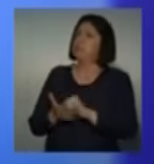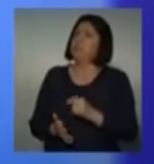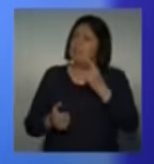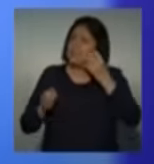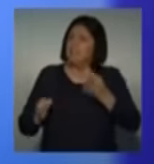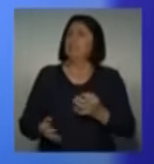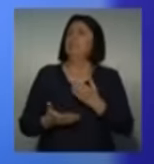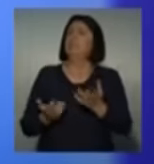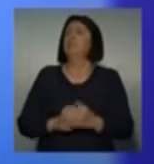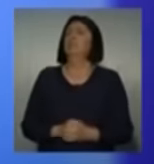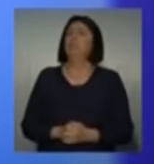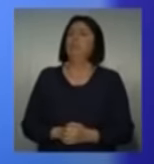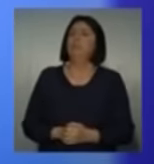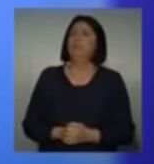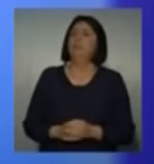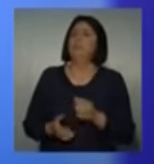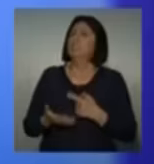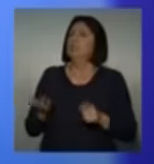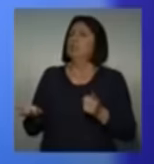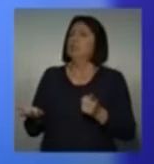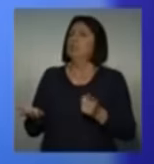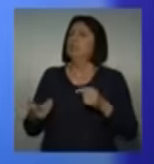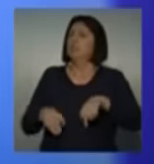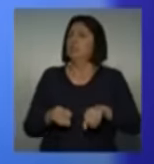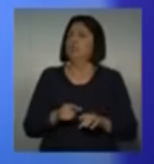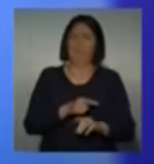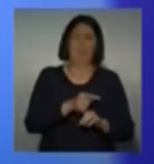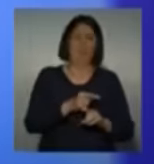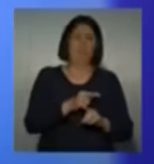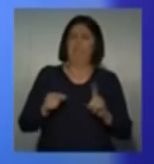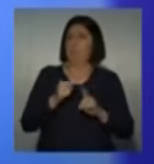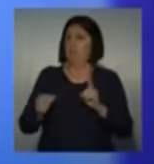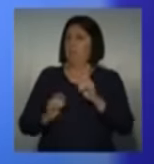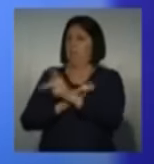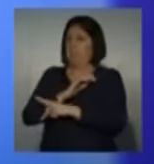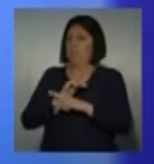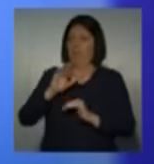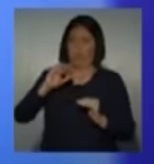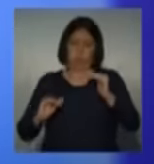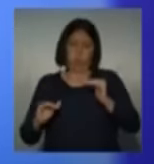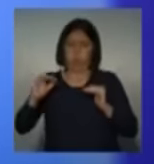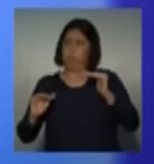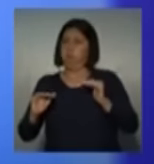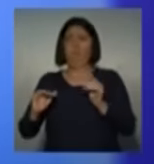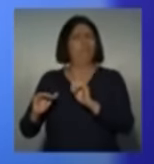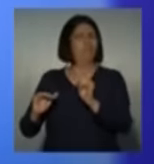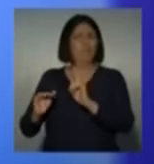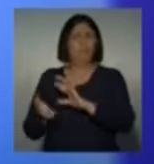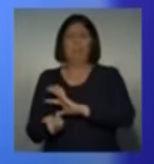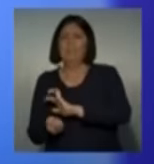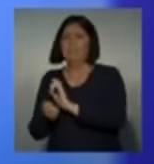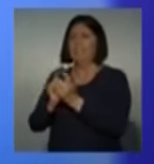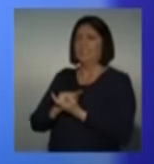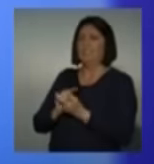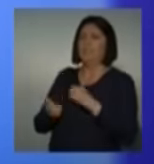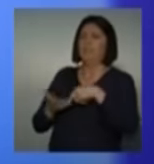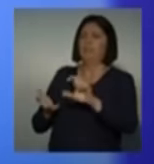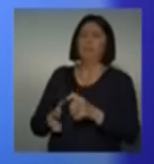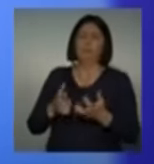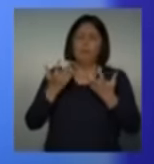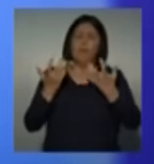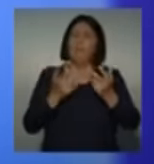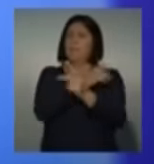sin distribución es injusto y crea un país desigual. Nosotros queremos transformar al Perú en un país